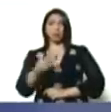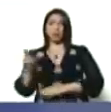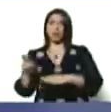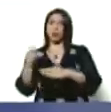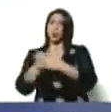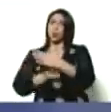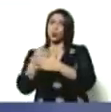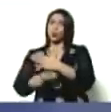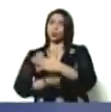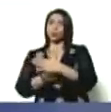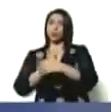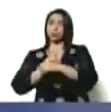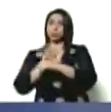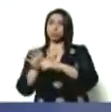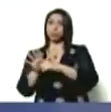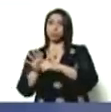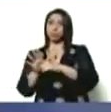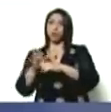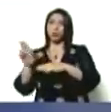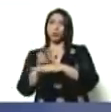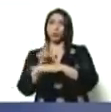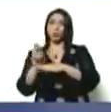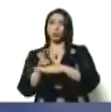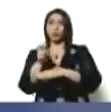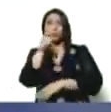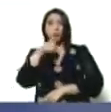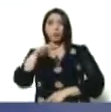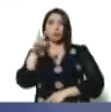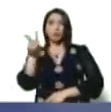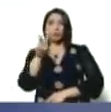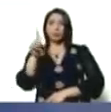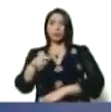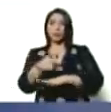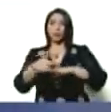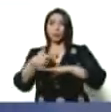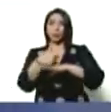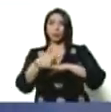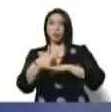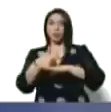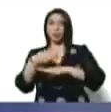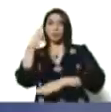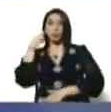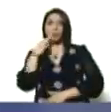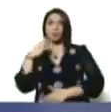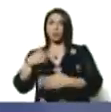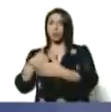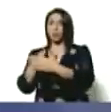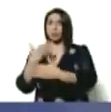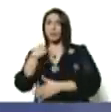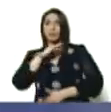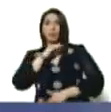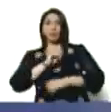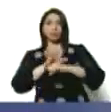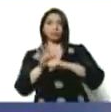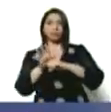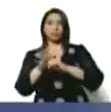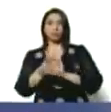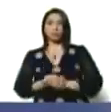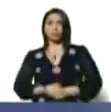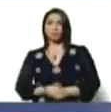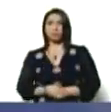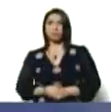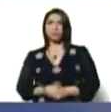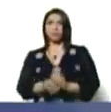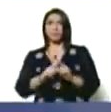todo el pueblo de Venezuela y del gobierno bolivariano contra la pandemia por COVID-19, para